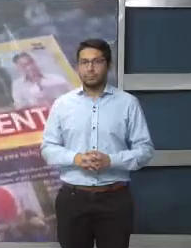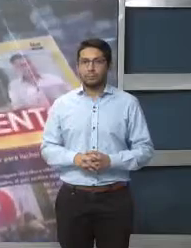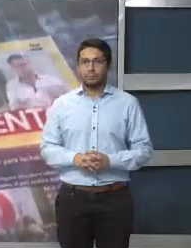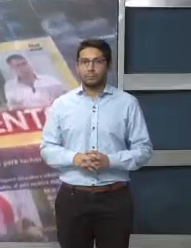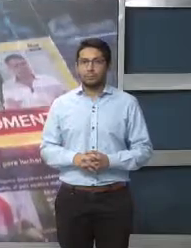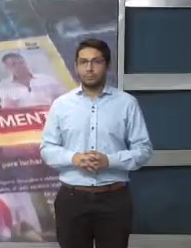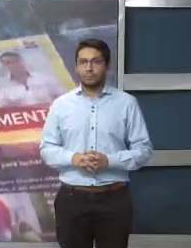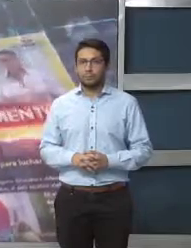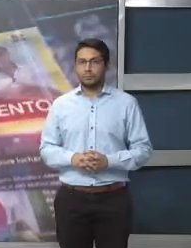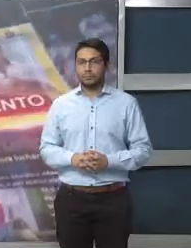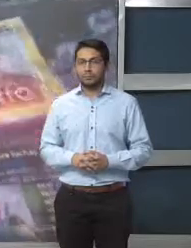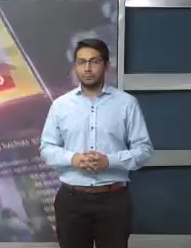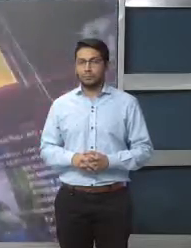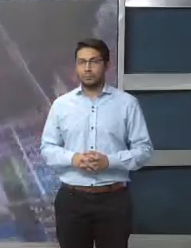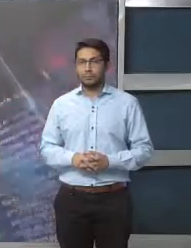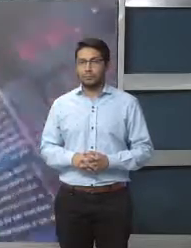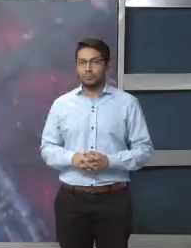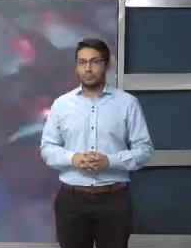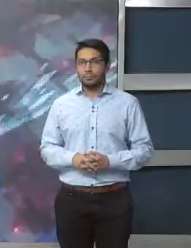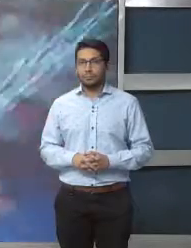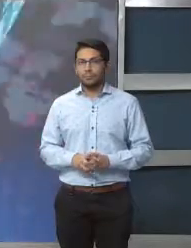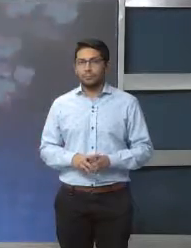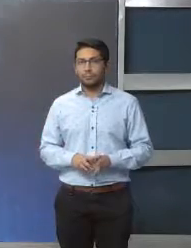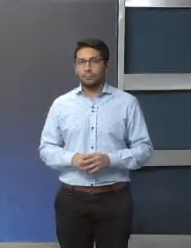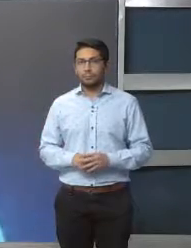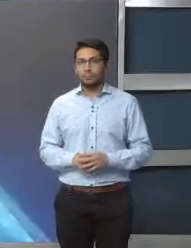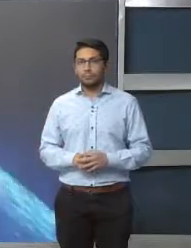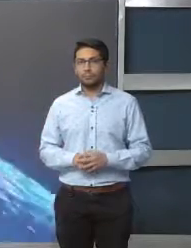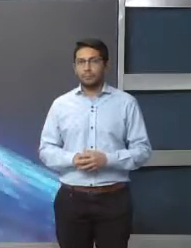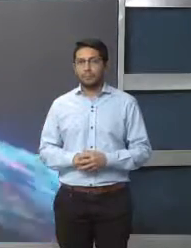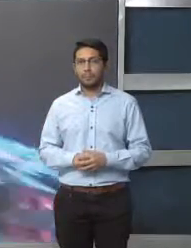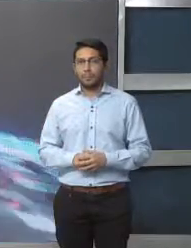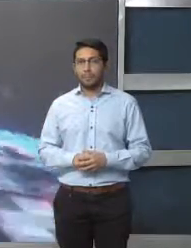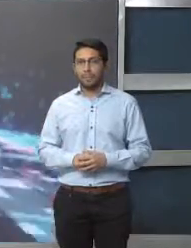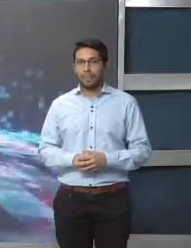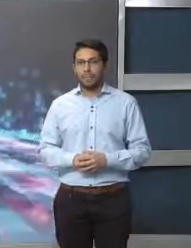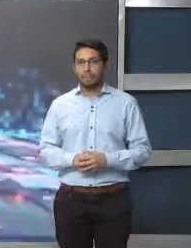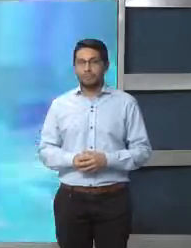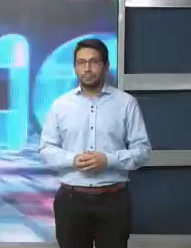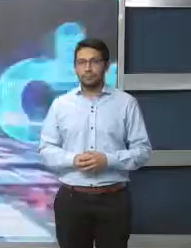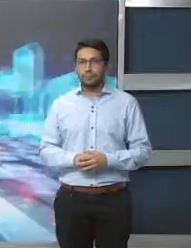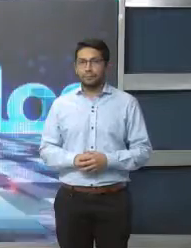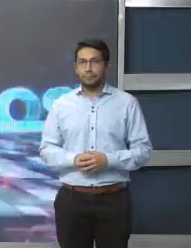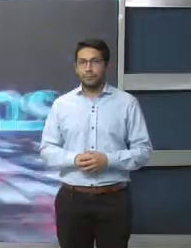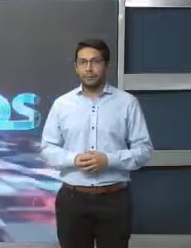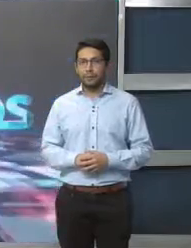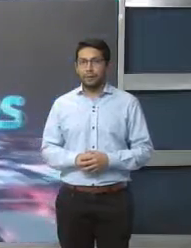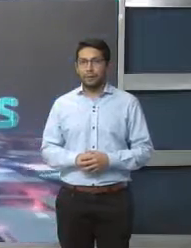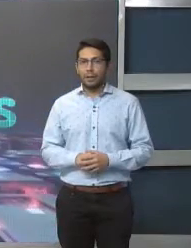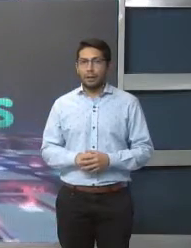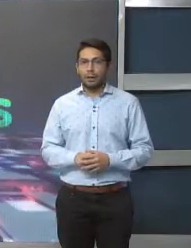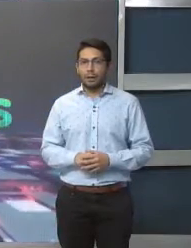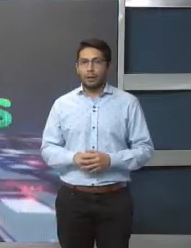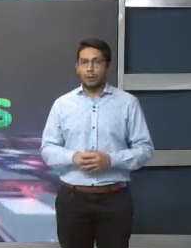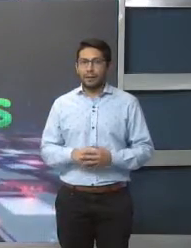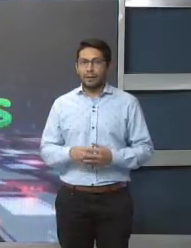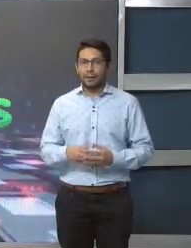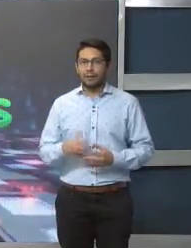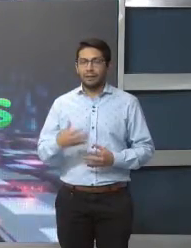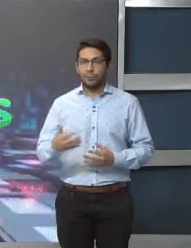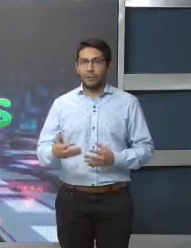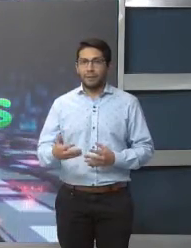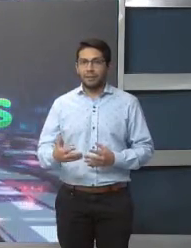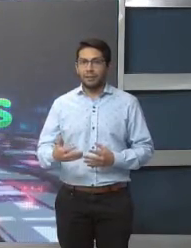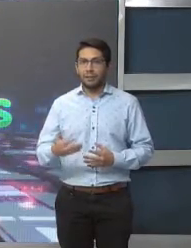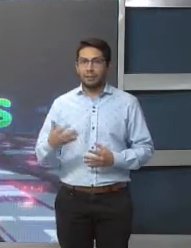de las que los contenidos exigen que sea presencialidad, sí, va a ser recuperación. ¿Y la vuelta